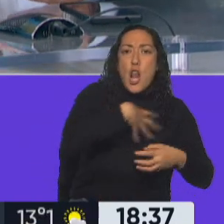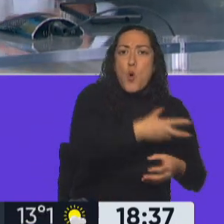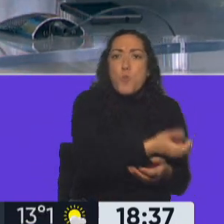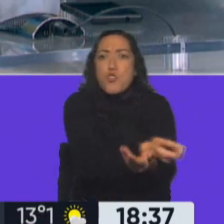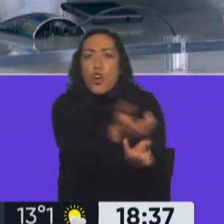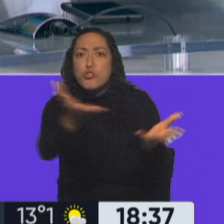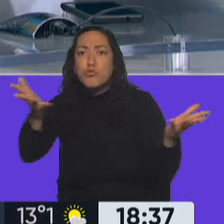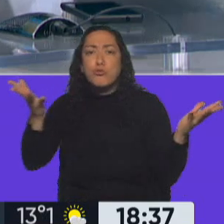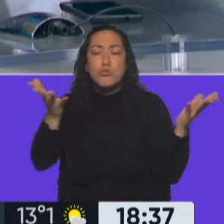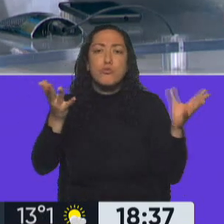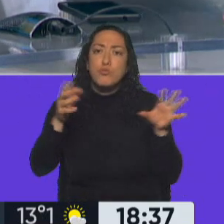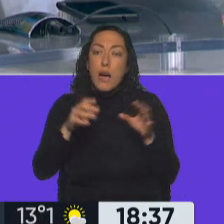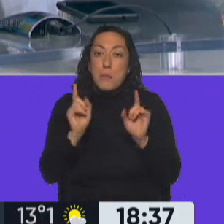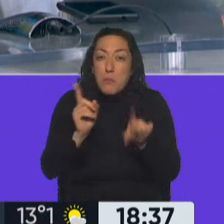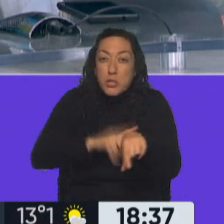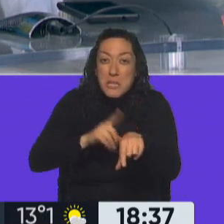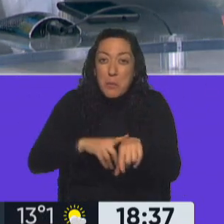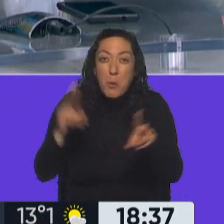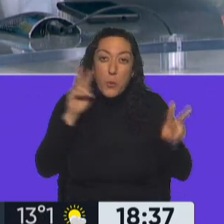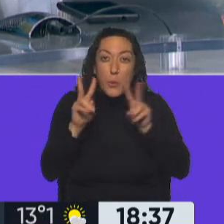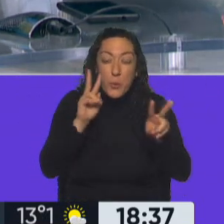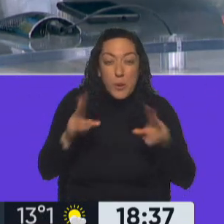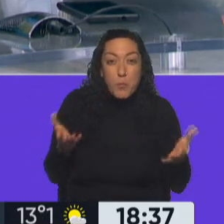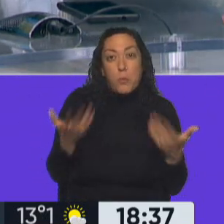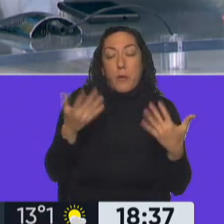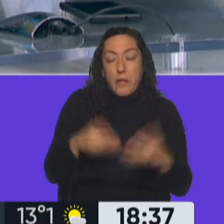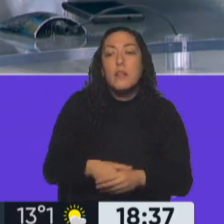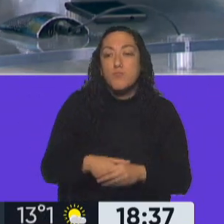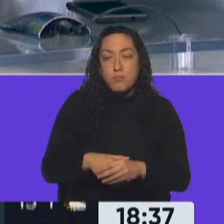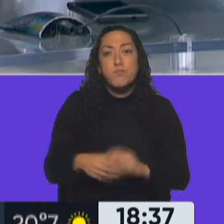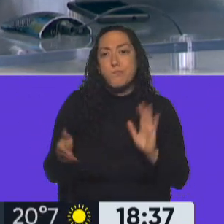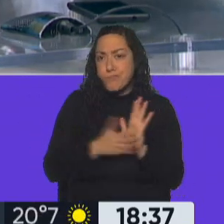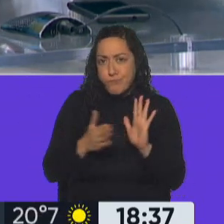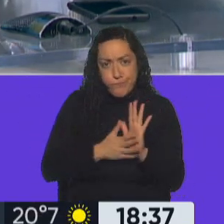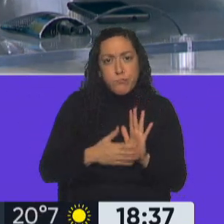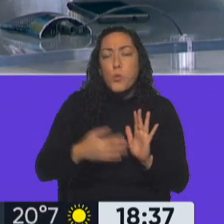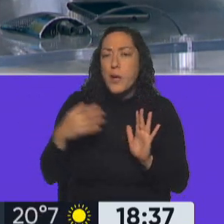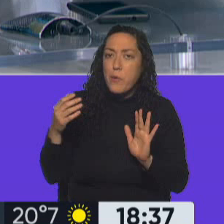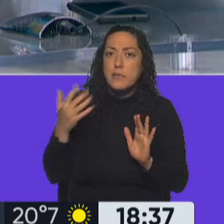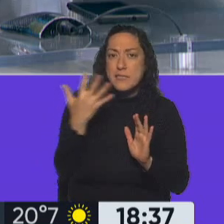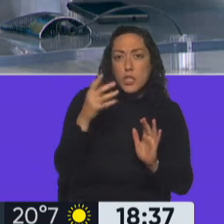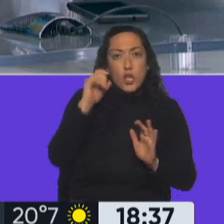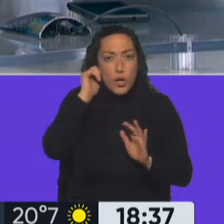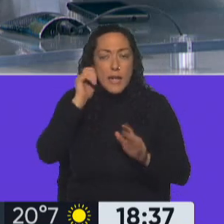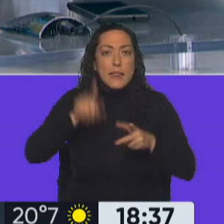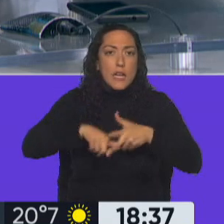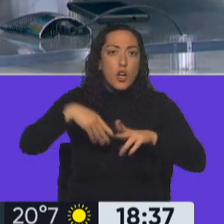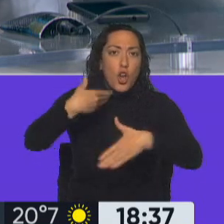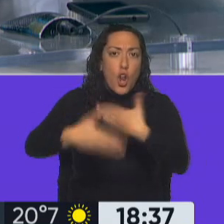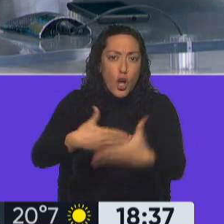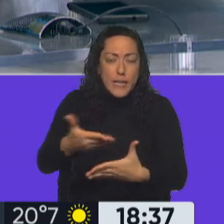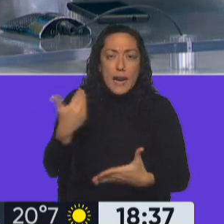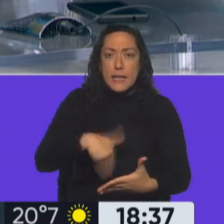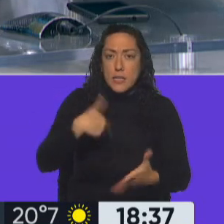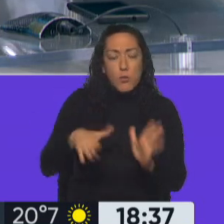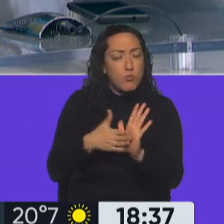está? ¿Estamos avanzando en eso? Estamos avanzando en eso. Ya está, inclusive se hicieron pruebas de 5G, de la tecnología en